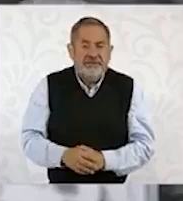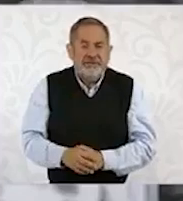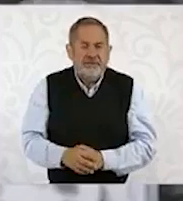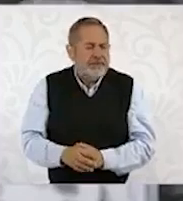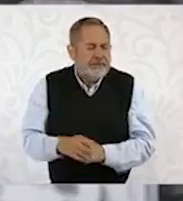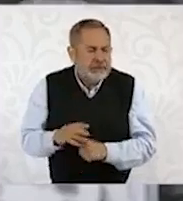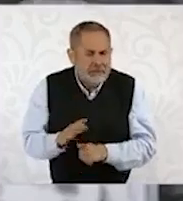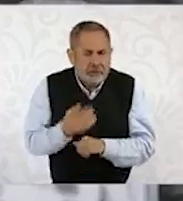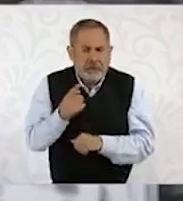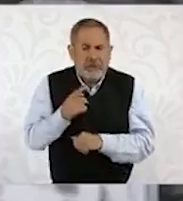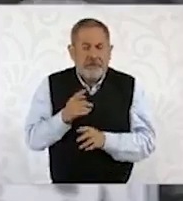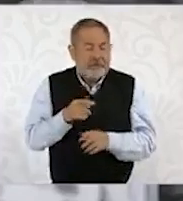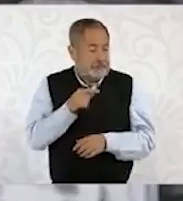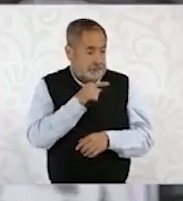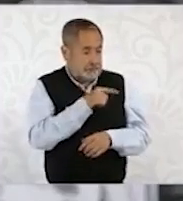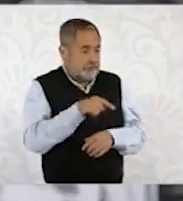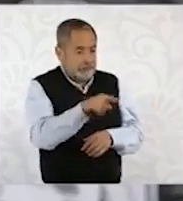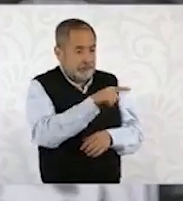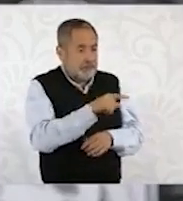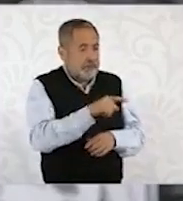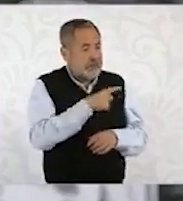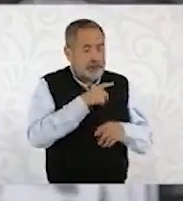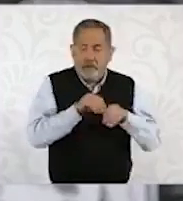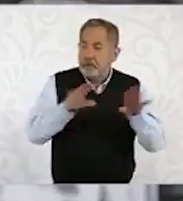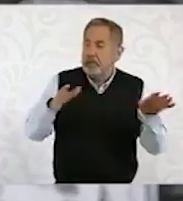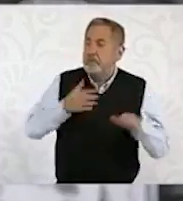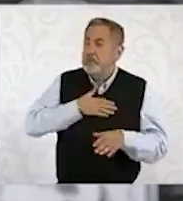Porque el medio tiene que decir cuál es su código